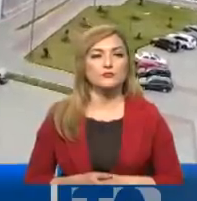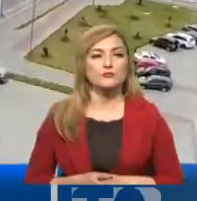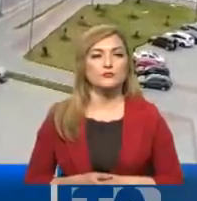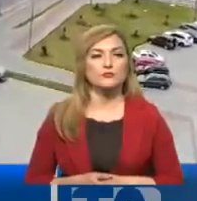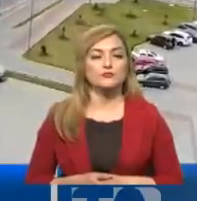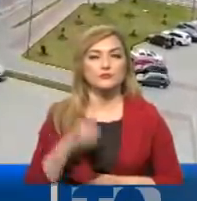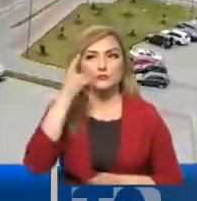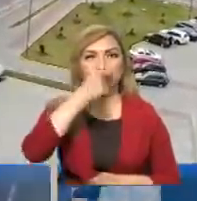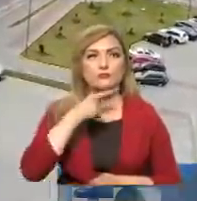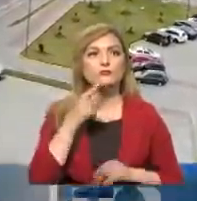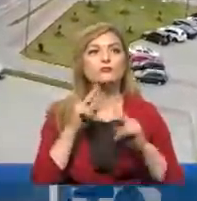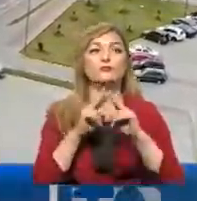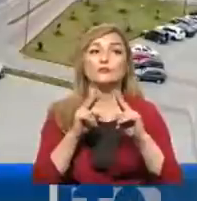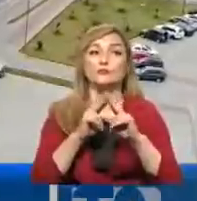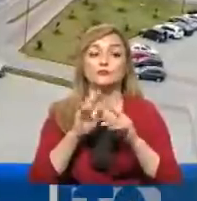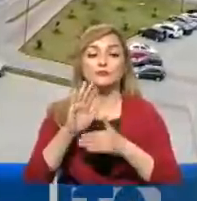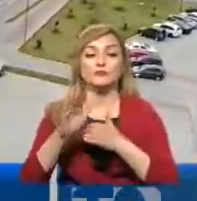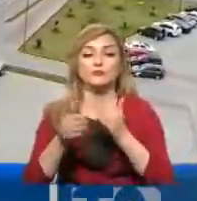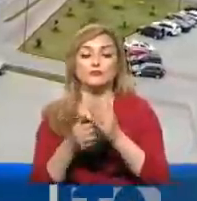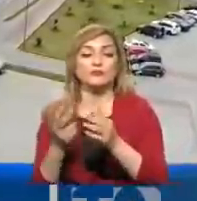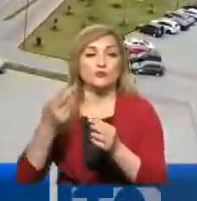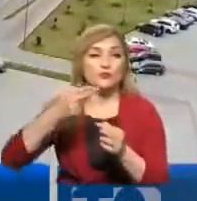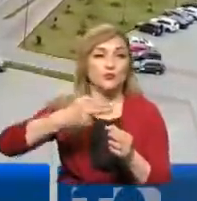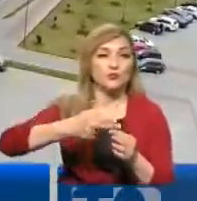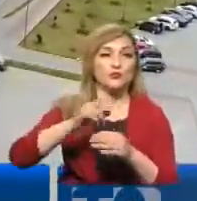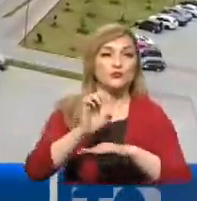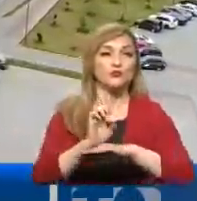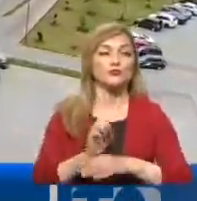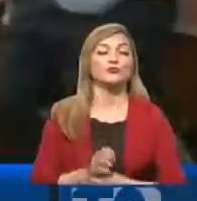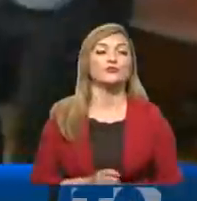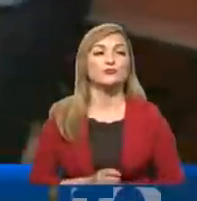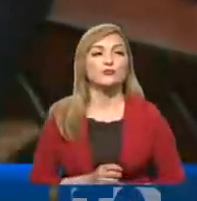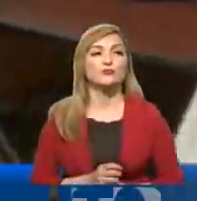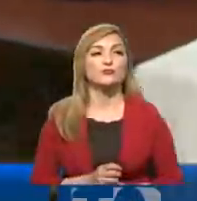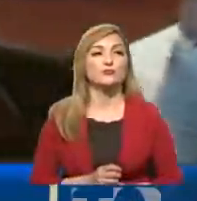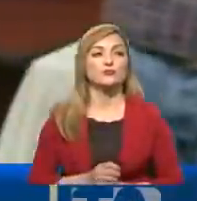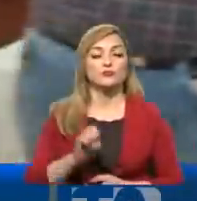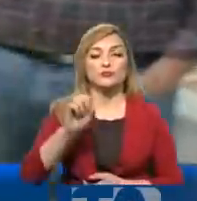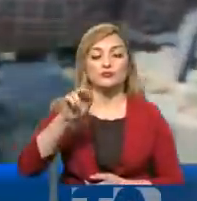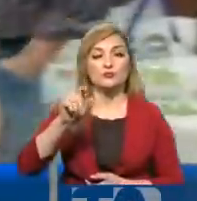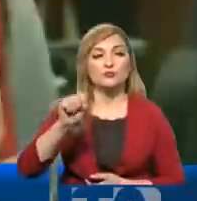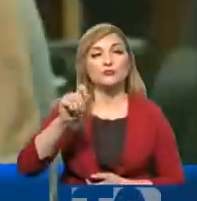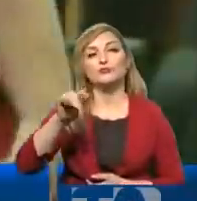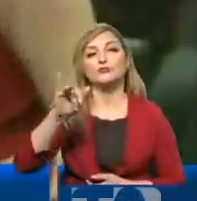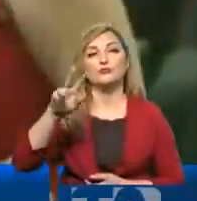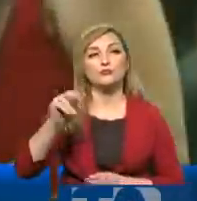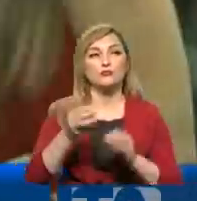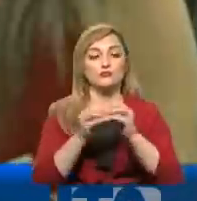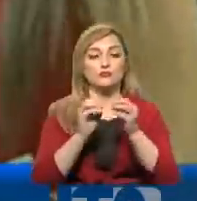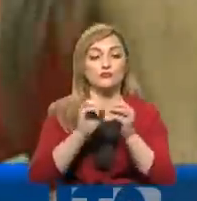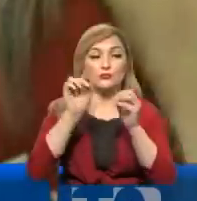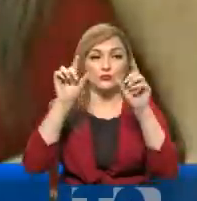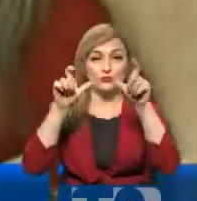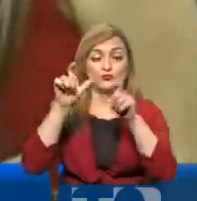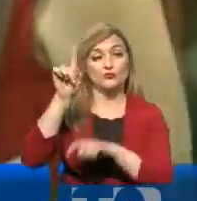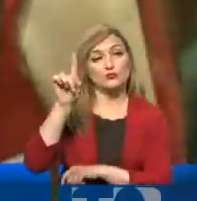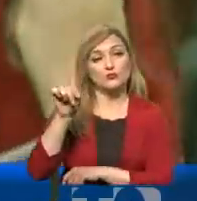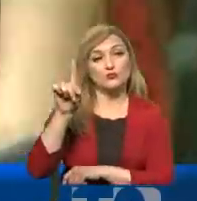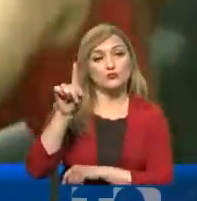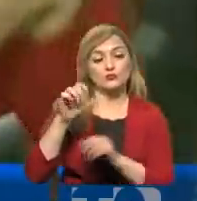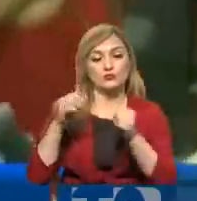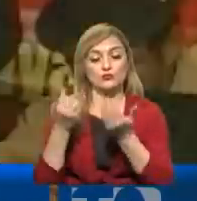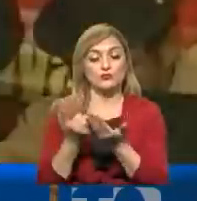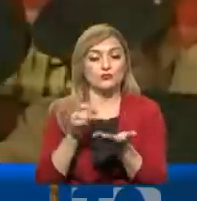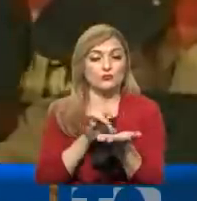Varios rostros conocidos regresan al Parlamento ecuatoriano. Sofía Espín de Unes, quien fue destituida por la actual